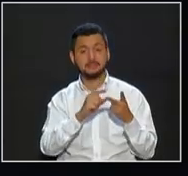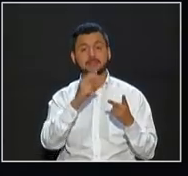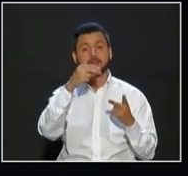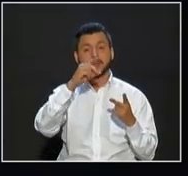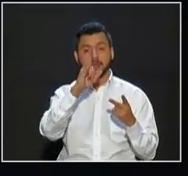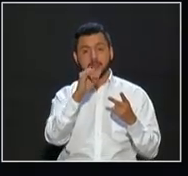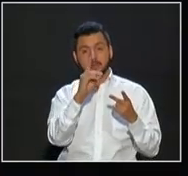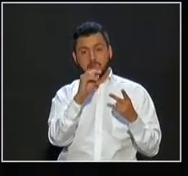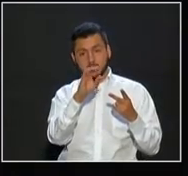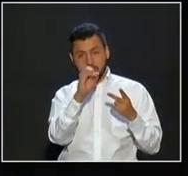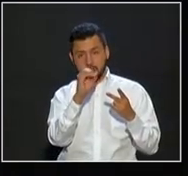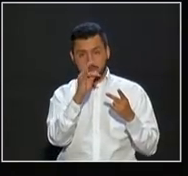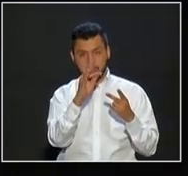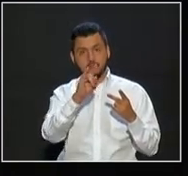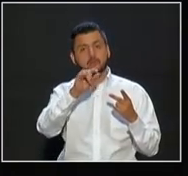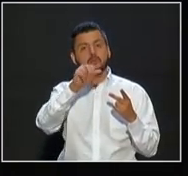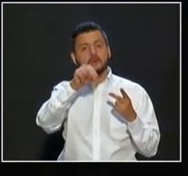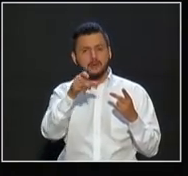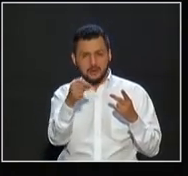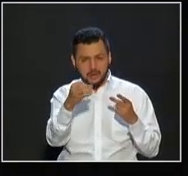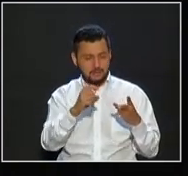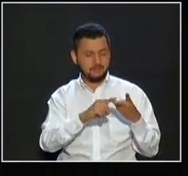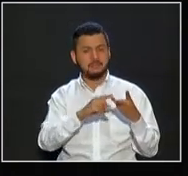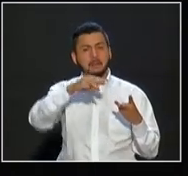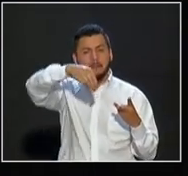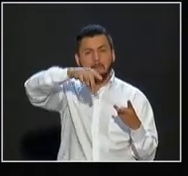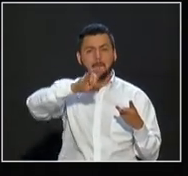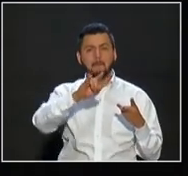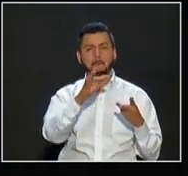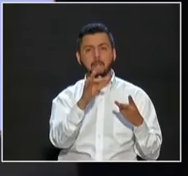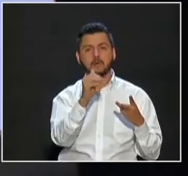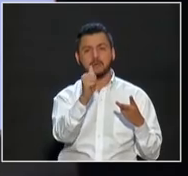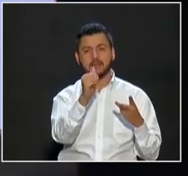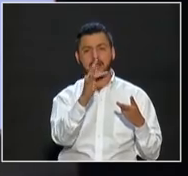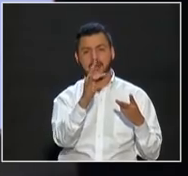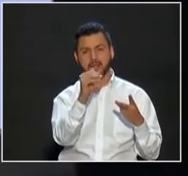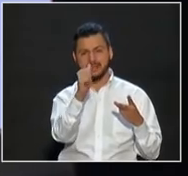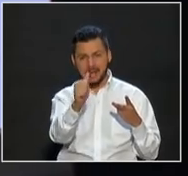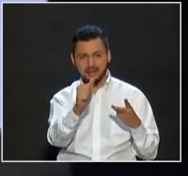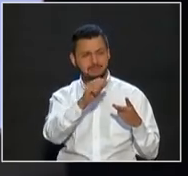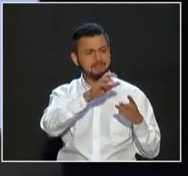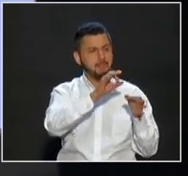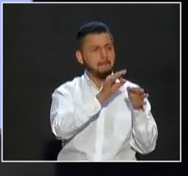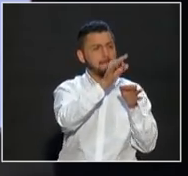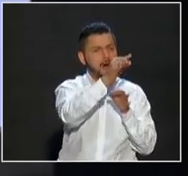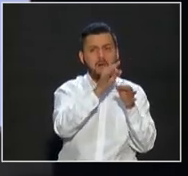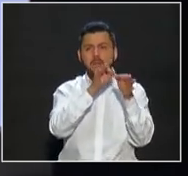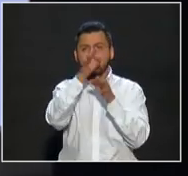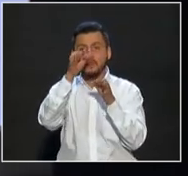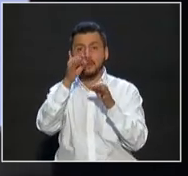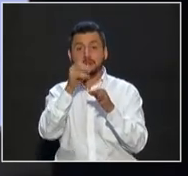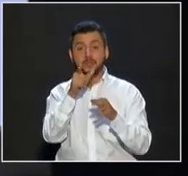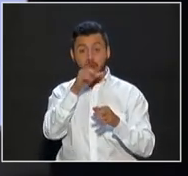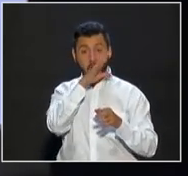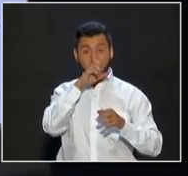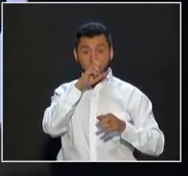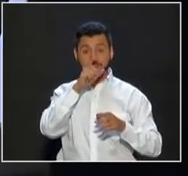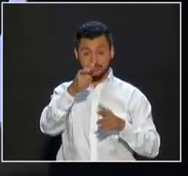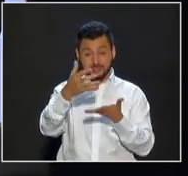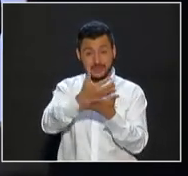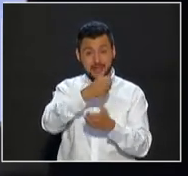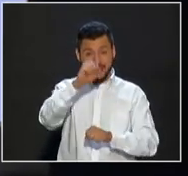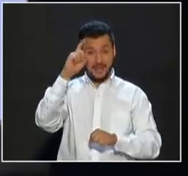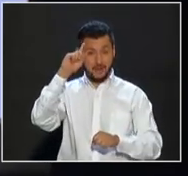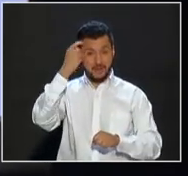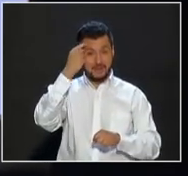mutatá y la zona quebrada cómo es nosotros tendremos que ir como gobernadores a buscar la integración con el campesino para